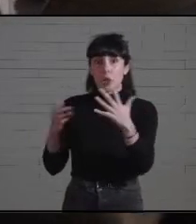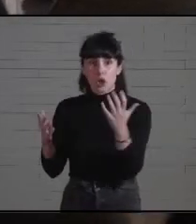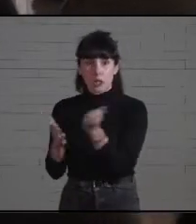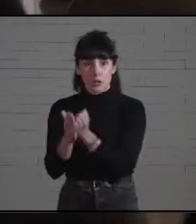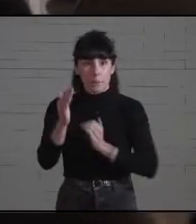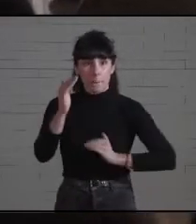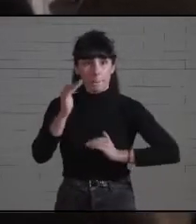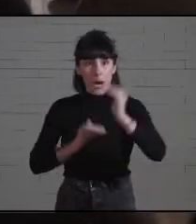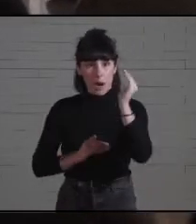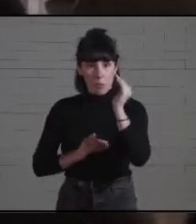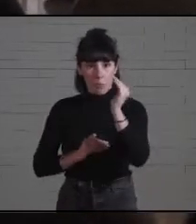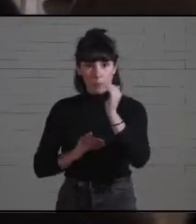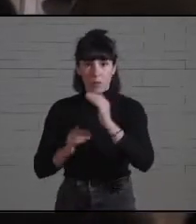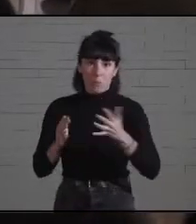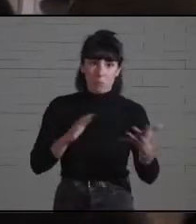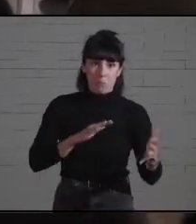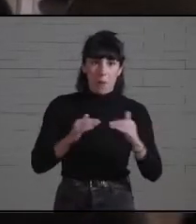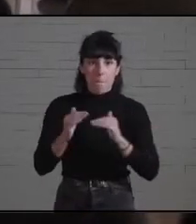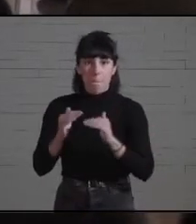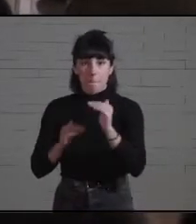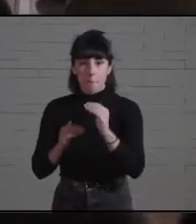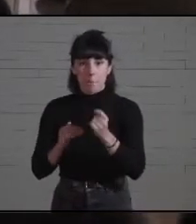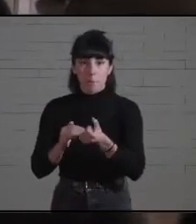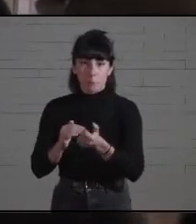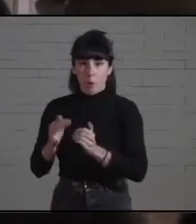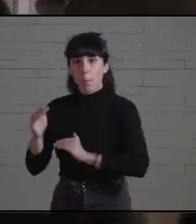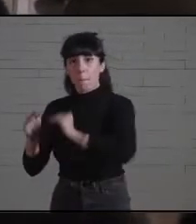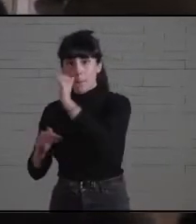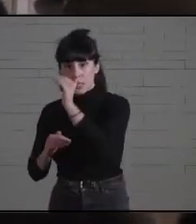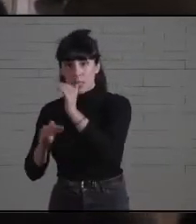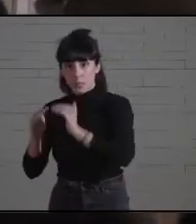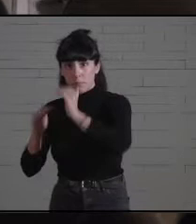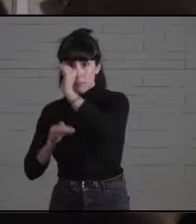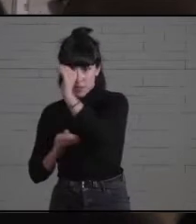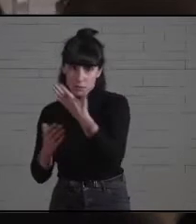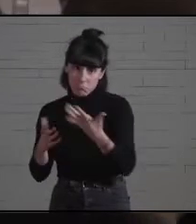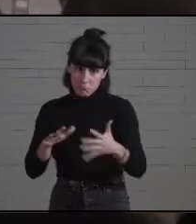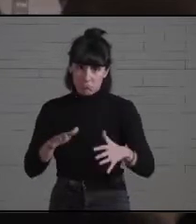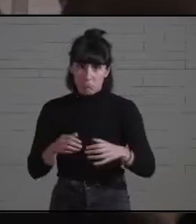un poco bastante el tiempo de los cuidados,